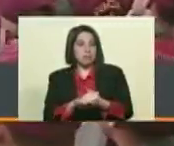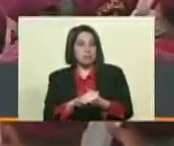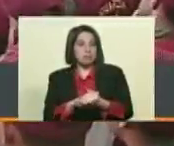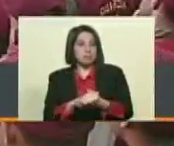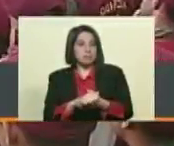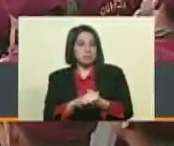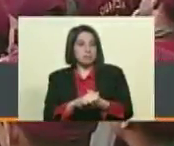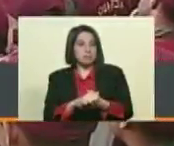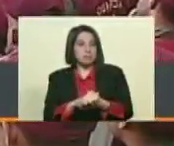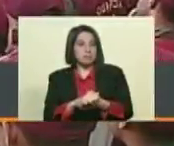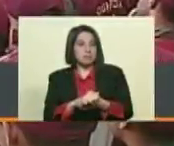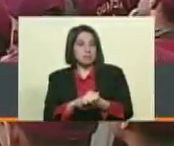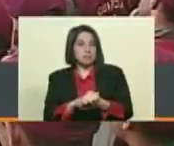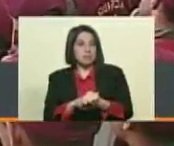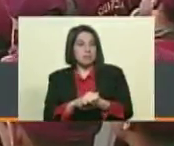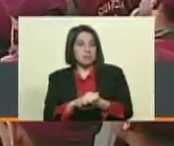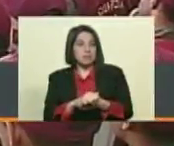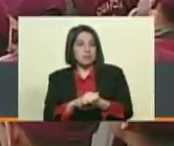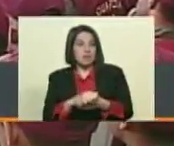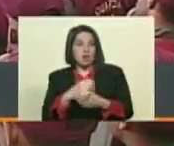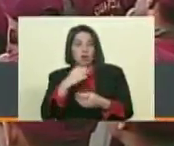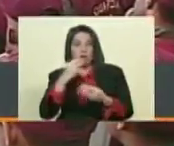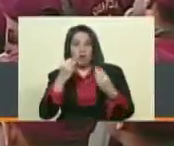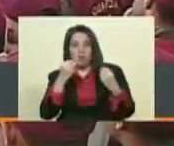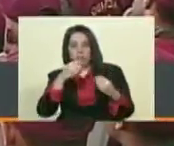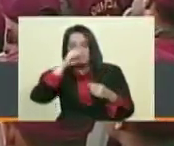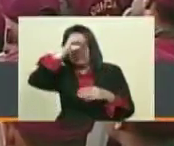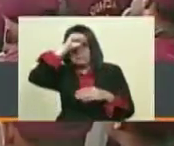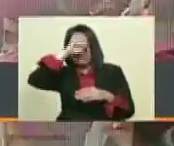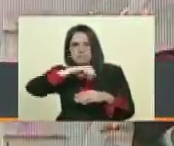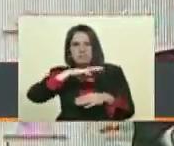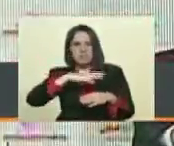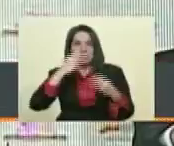¿Cómo lo podemos decir? Con mucha vehemencia es la palabra, correcto.